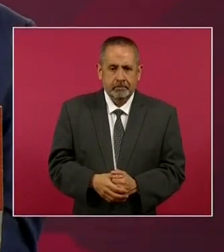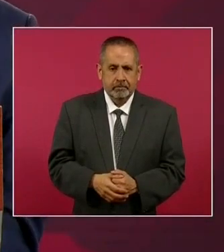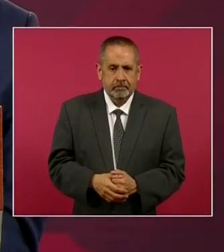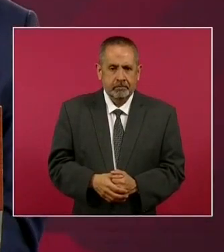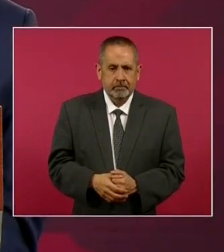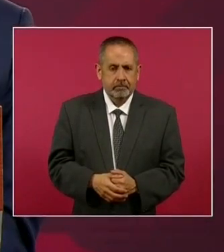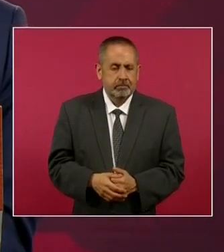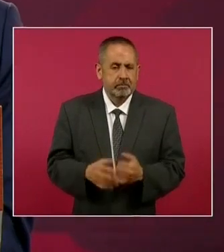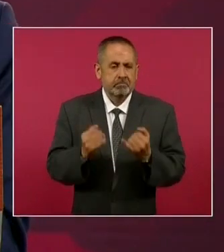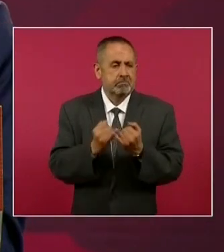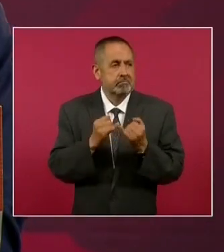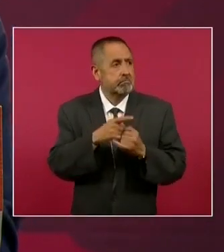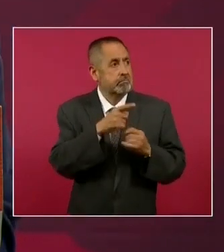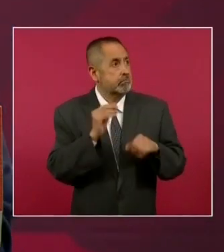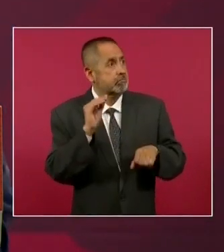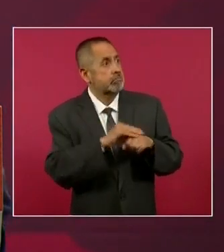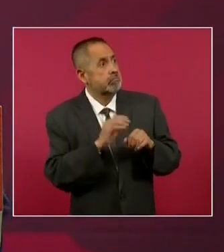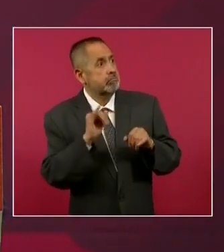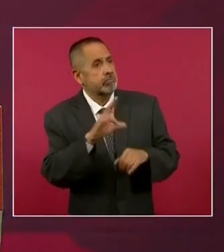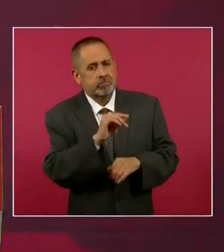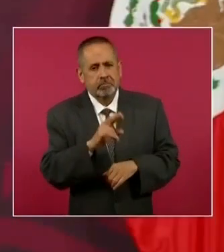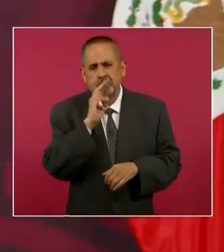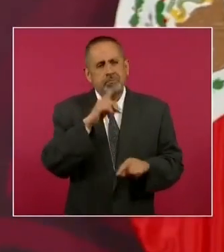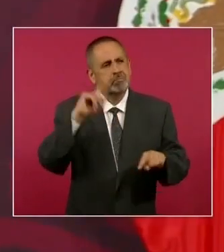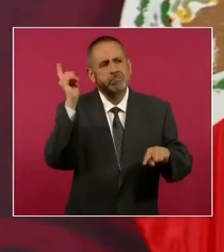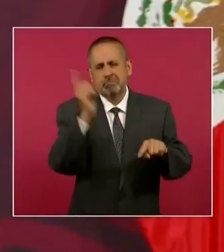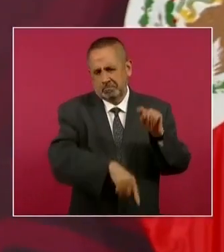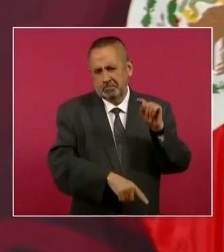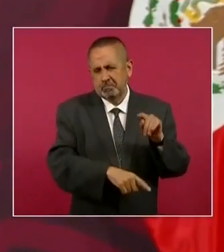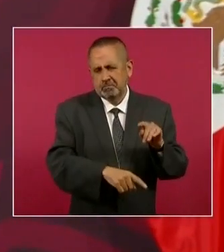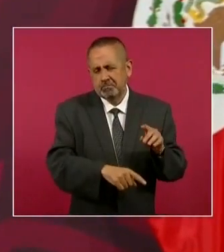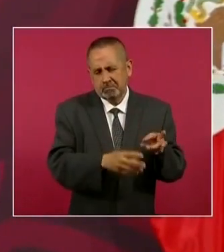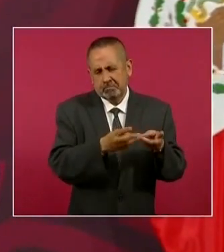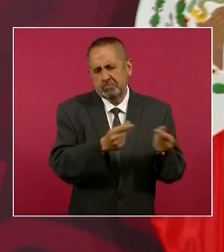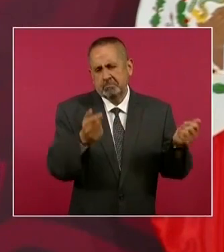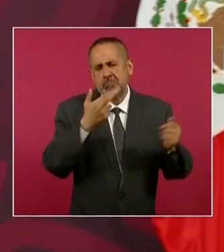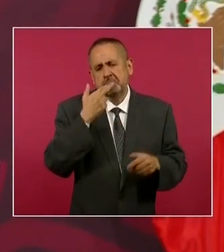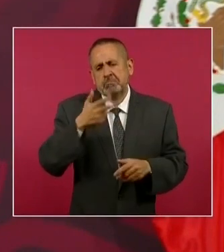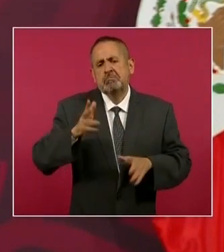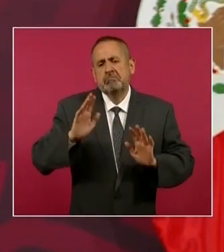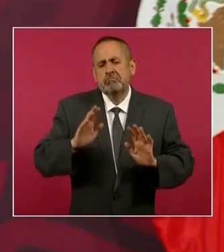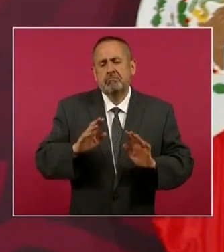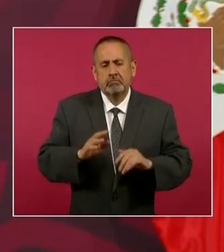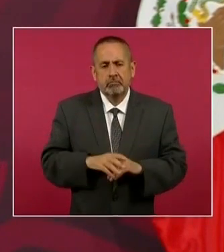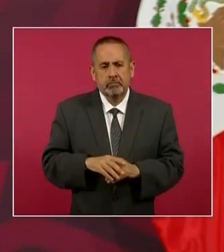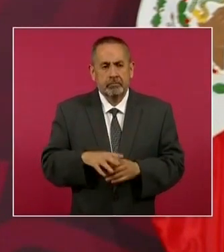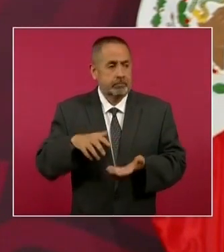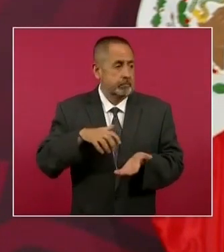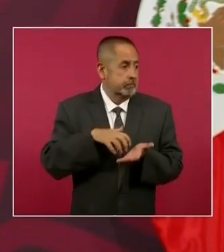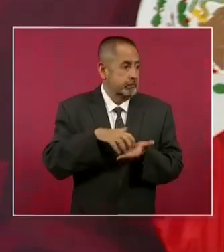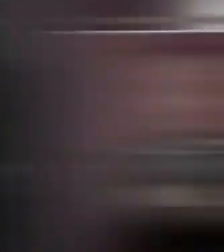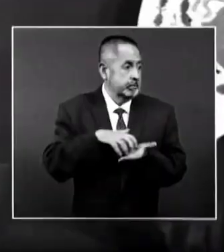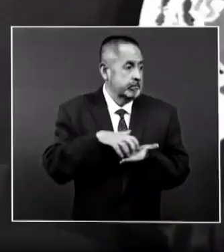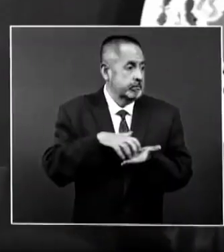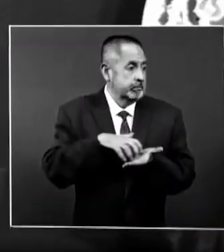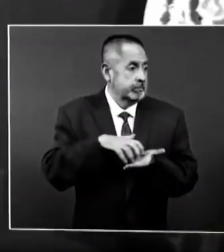que exista o no exista. Sería mejor que no existiera porque nos ahorramos los